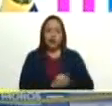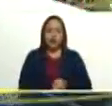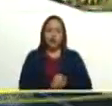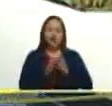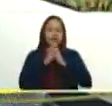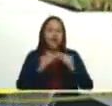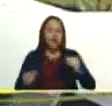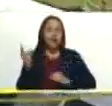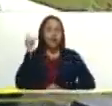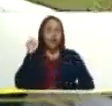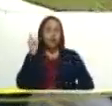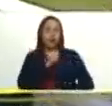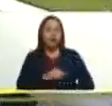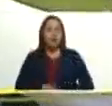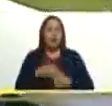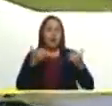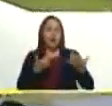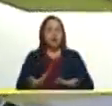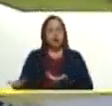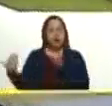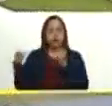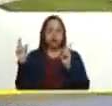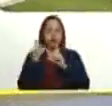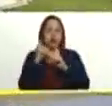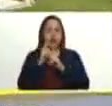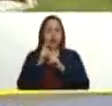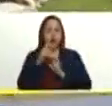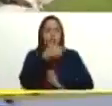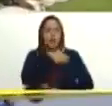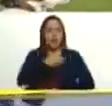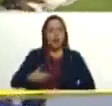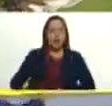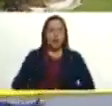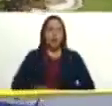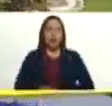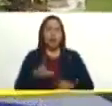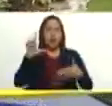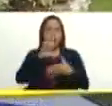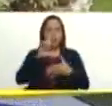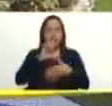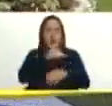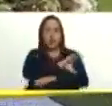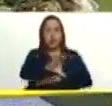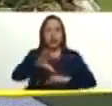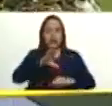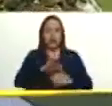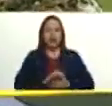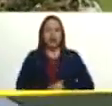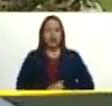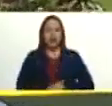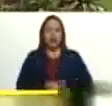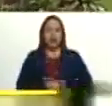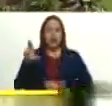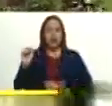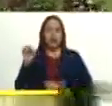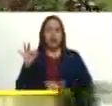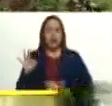bienvenidas. Y les dejo en la palabra al presidente de América Latina y el Caribe, Ralph